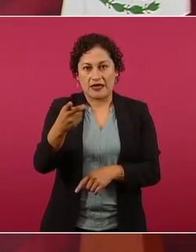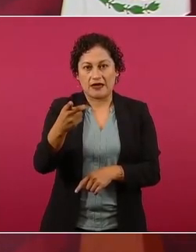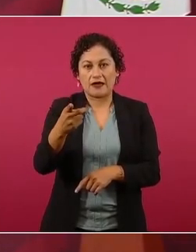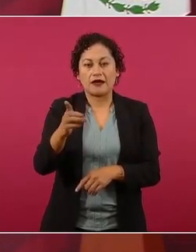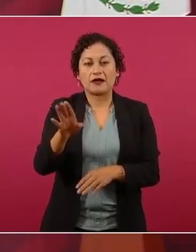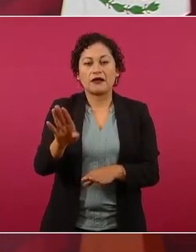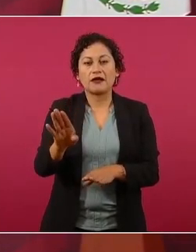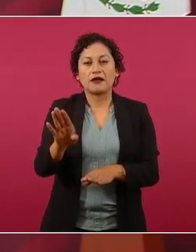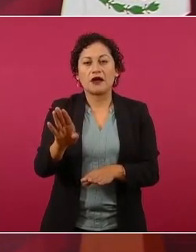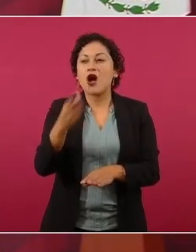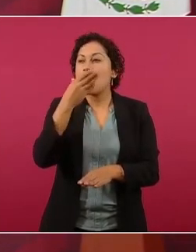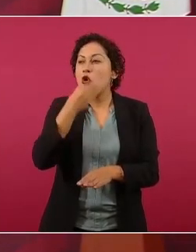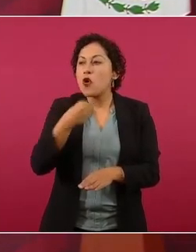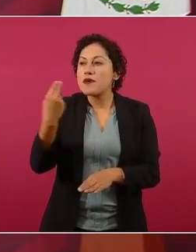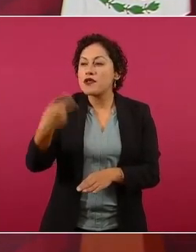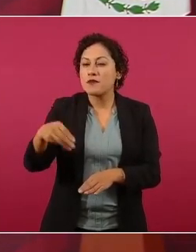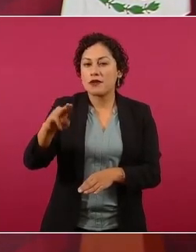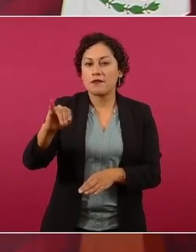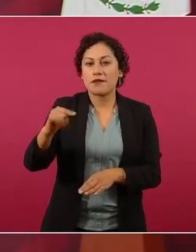Miguel Ángel Gurría.